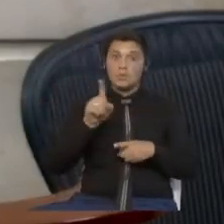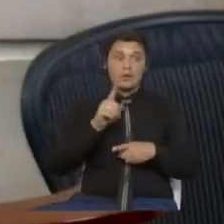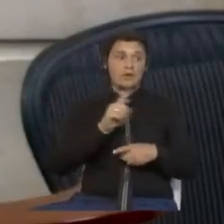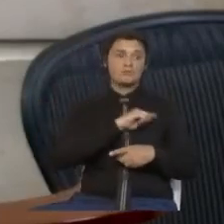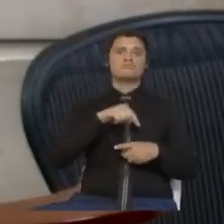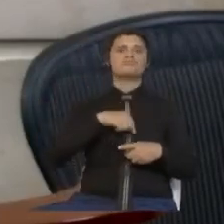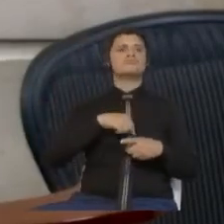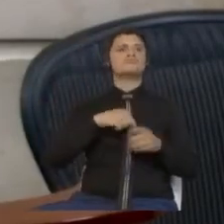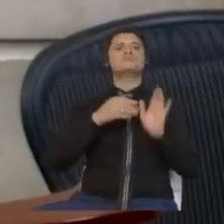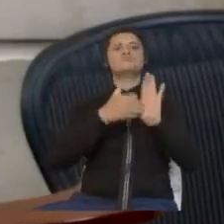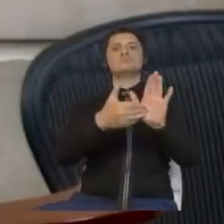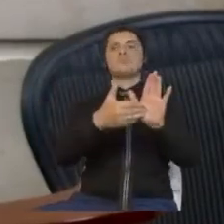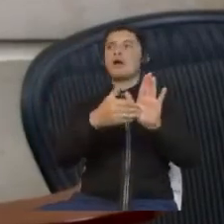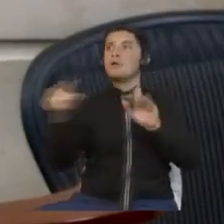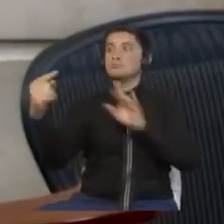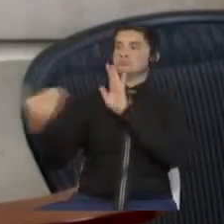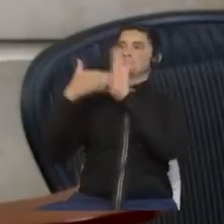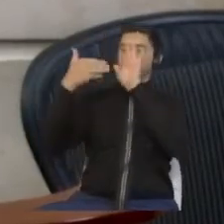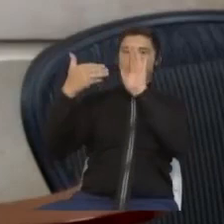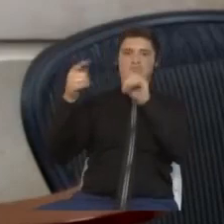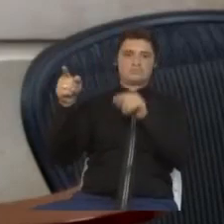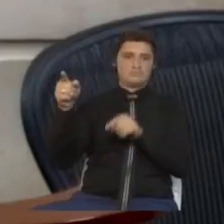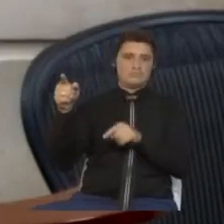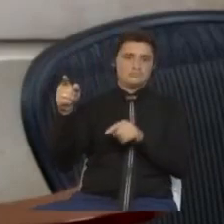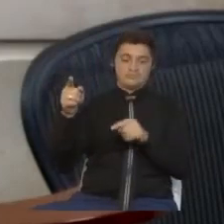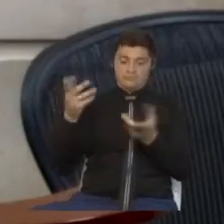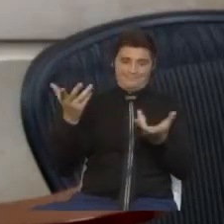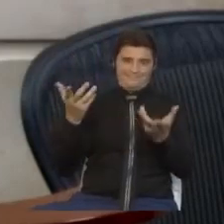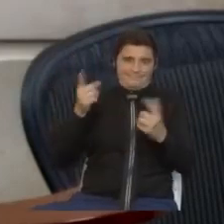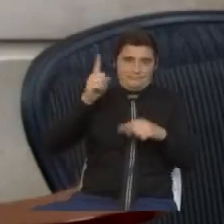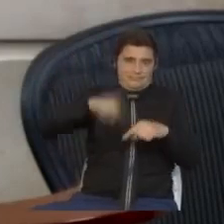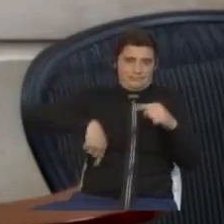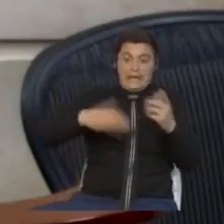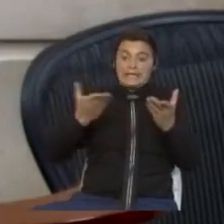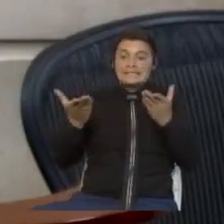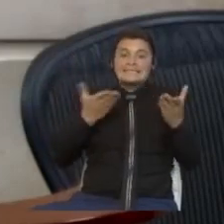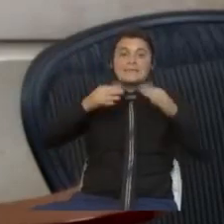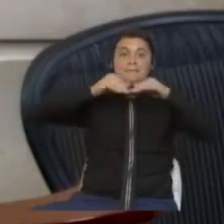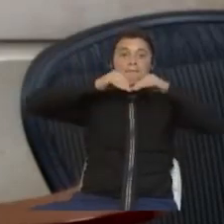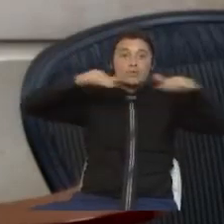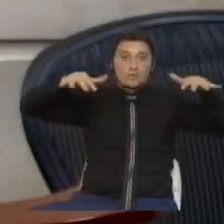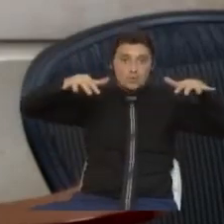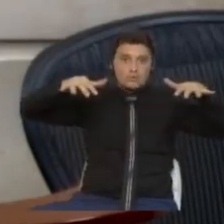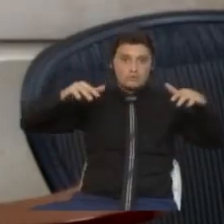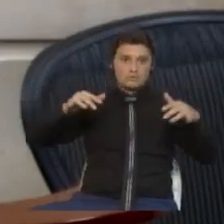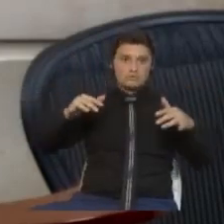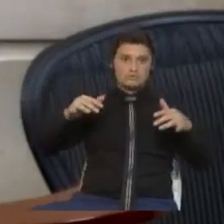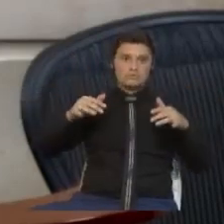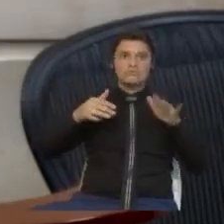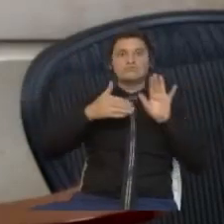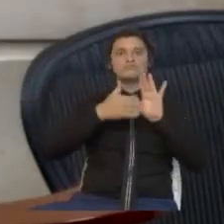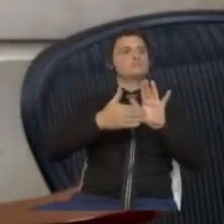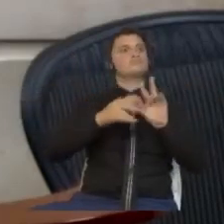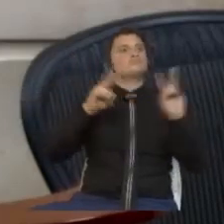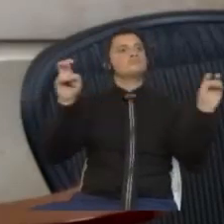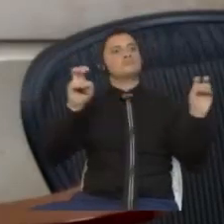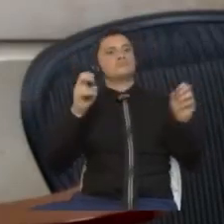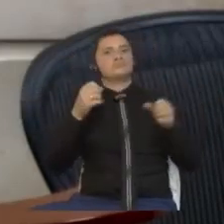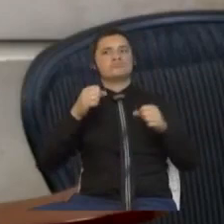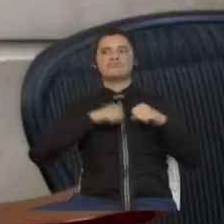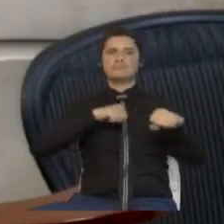deber no se puede ejercer el servicio público ni lladó por las especulaciones